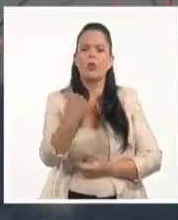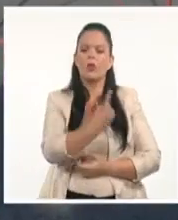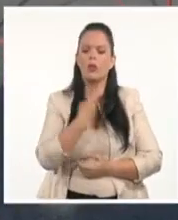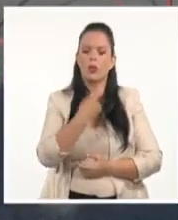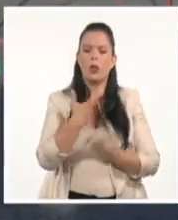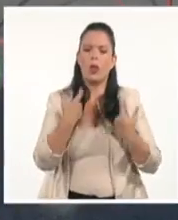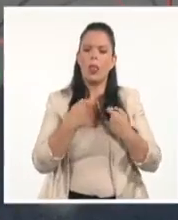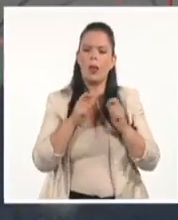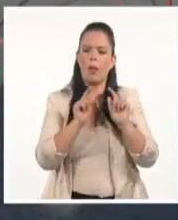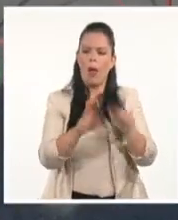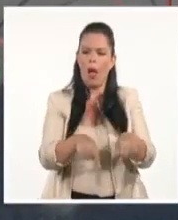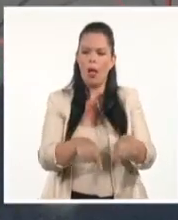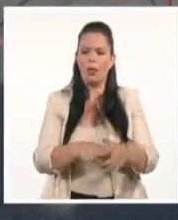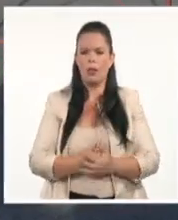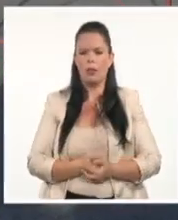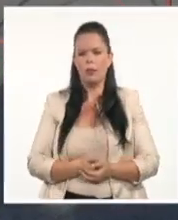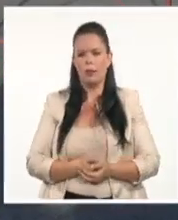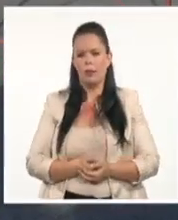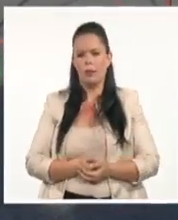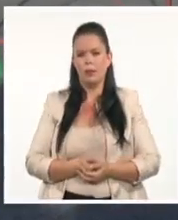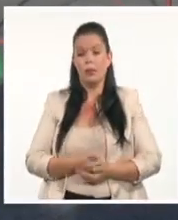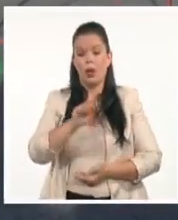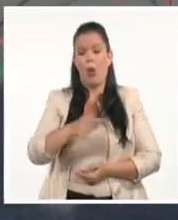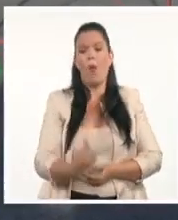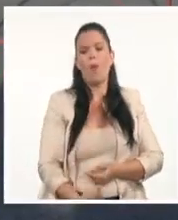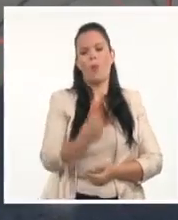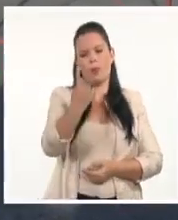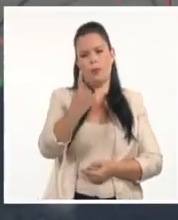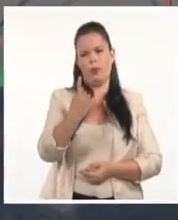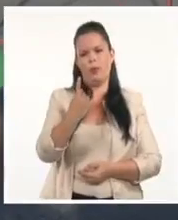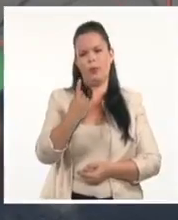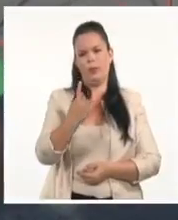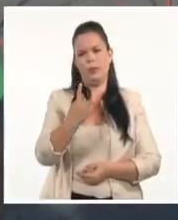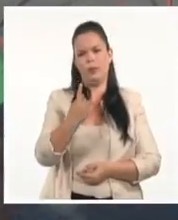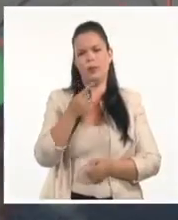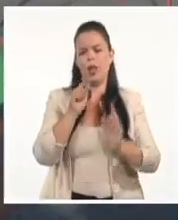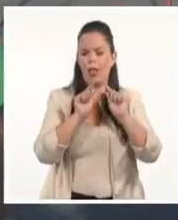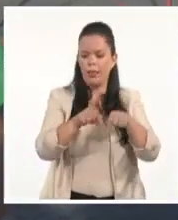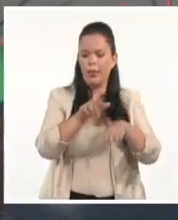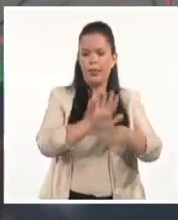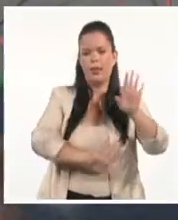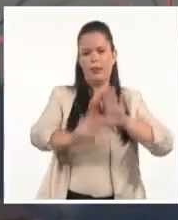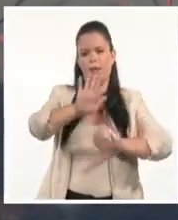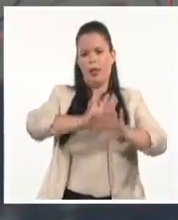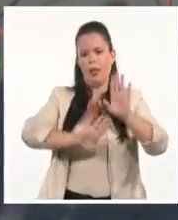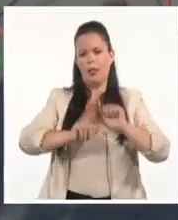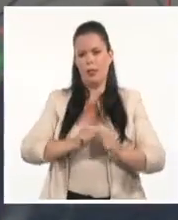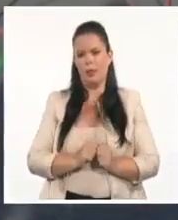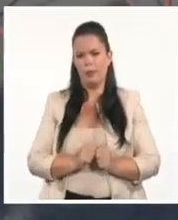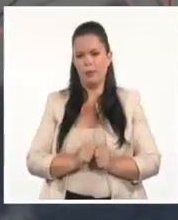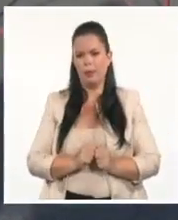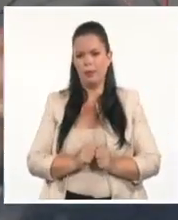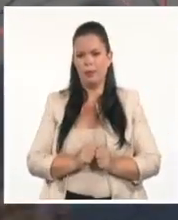presencial y, como te decía, de manera excepcional hacerlo. Estamos en medio de un momento único,